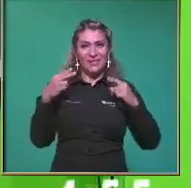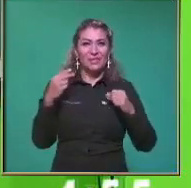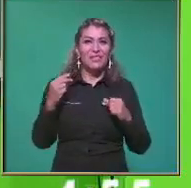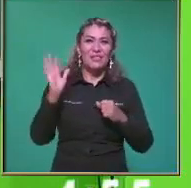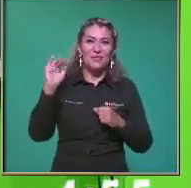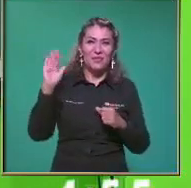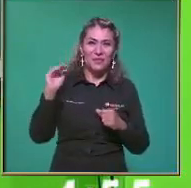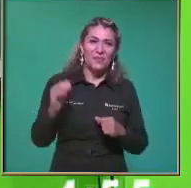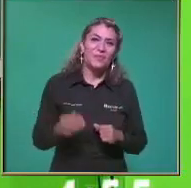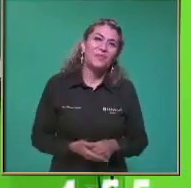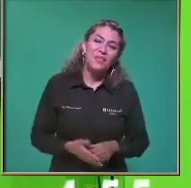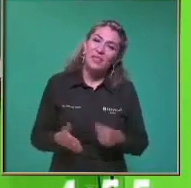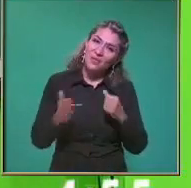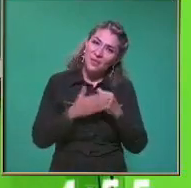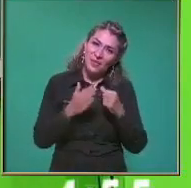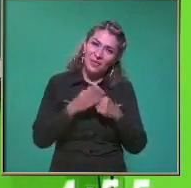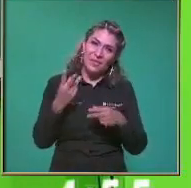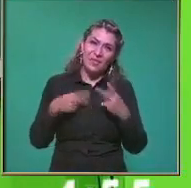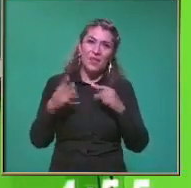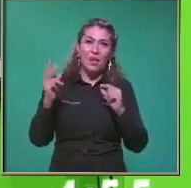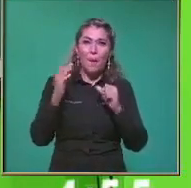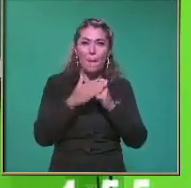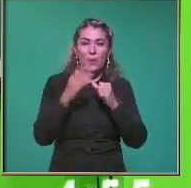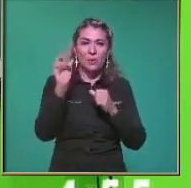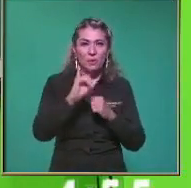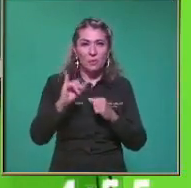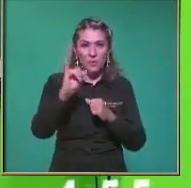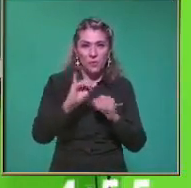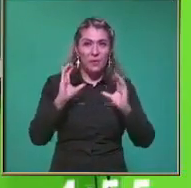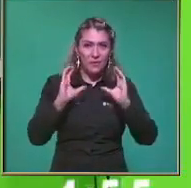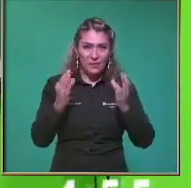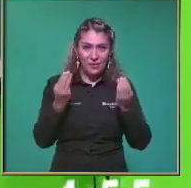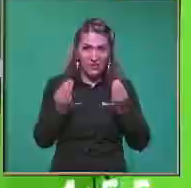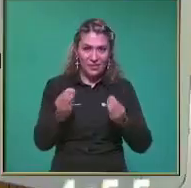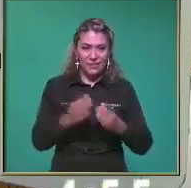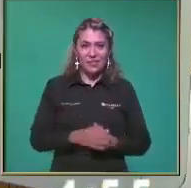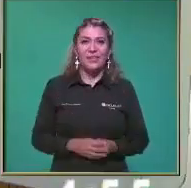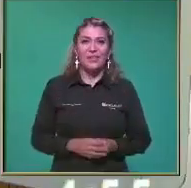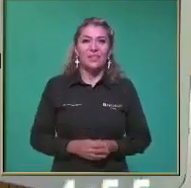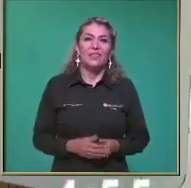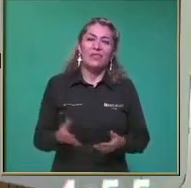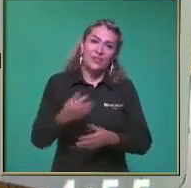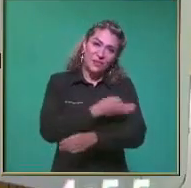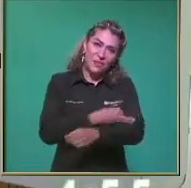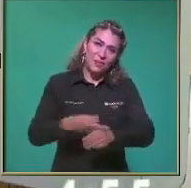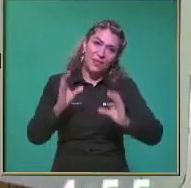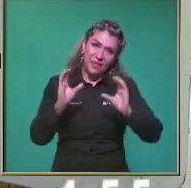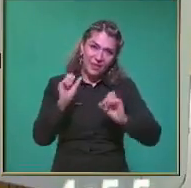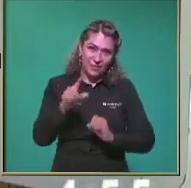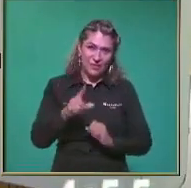espero que nos veamos muy pronto el próximo jueves. Cuídense mucho, cuídense y cuiden a su familia.